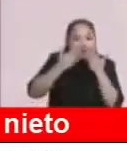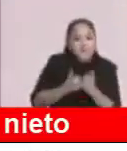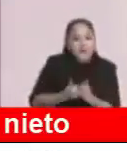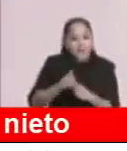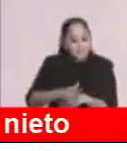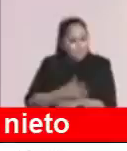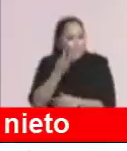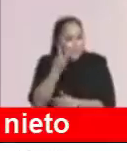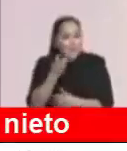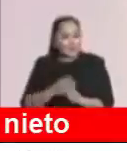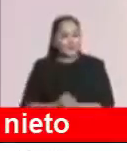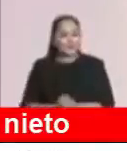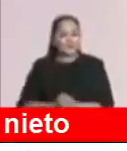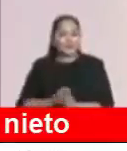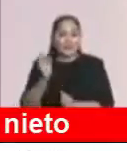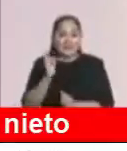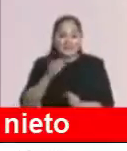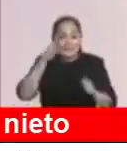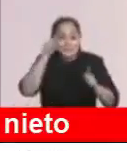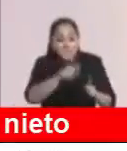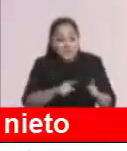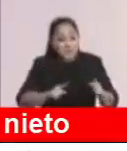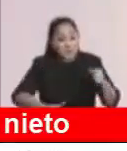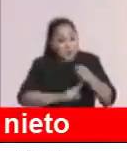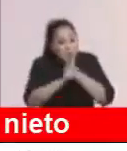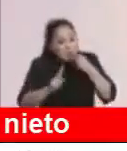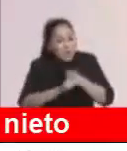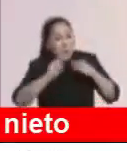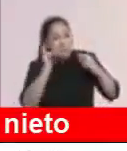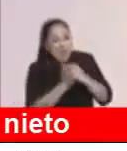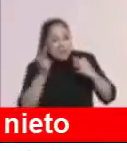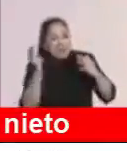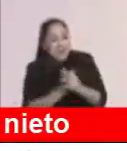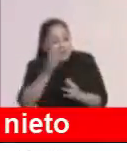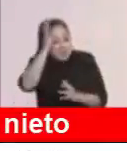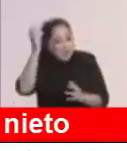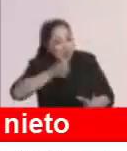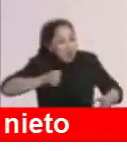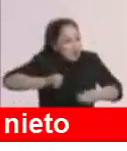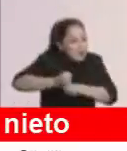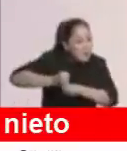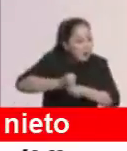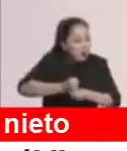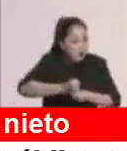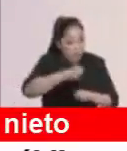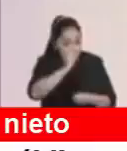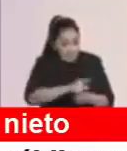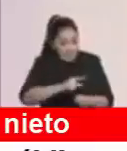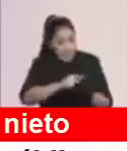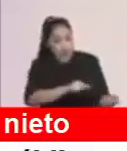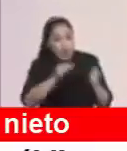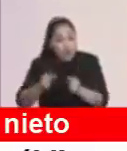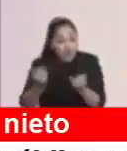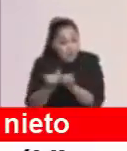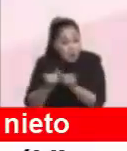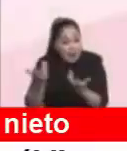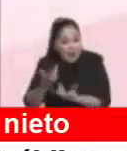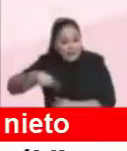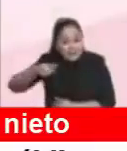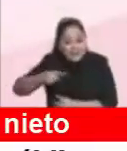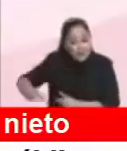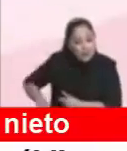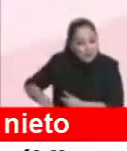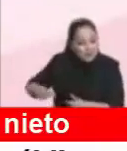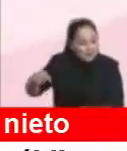Andrés Manuel. Hubiera sido una pérdida de tiempo total responder a cada uno y no decir sus propuestas. Fue un